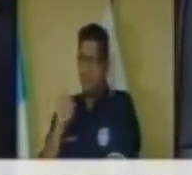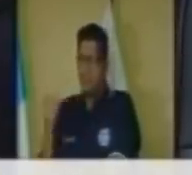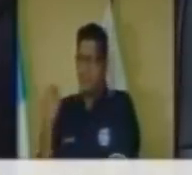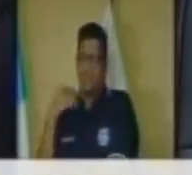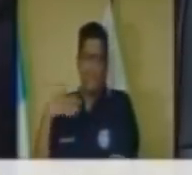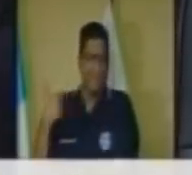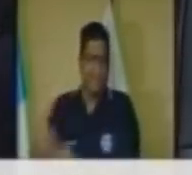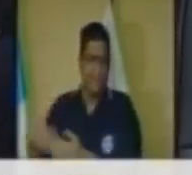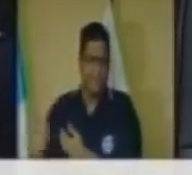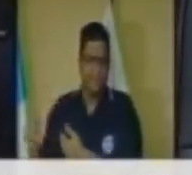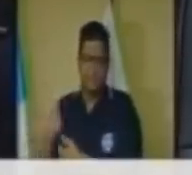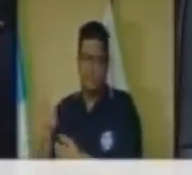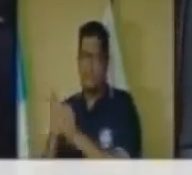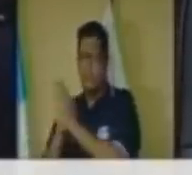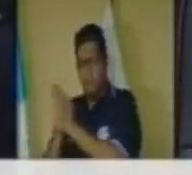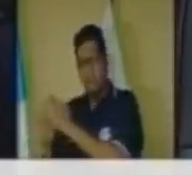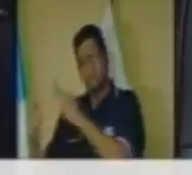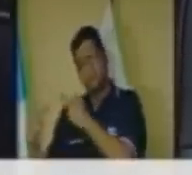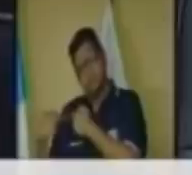cercanos a él.